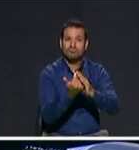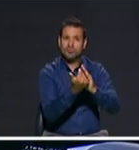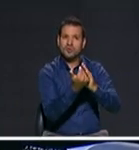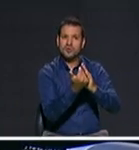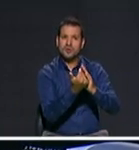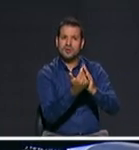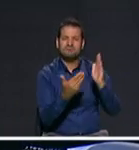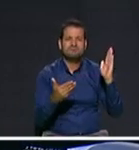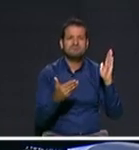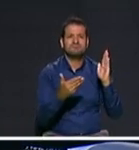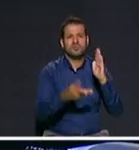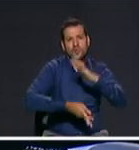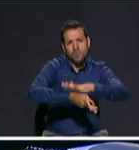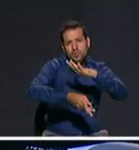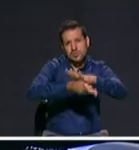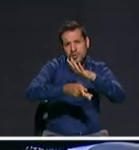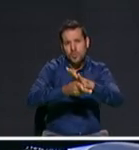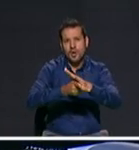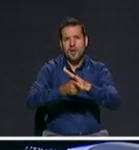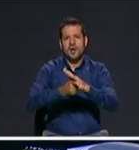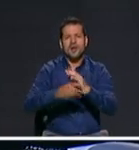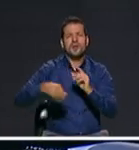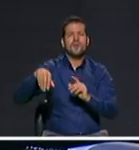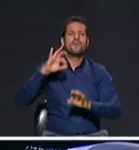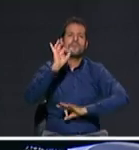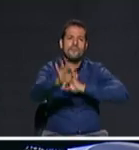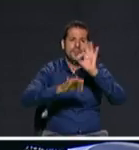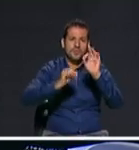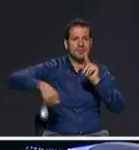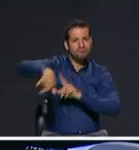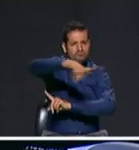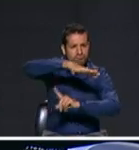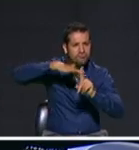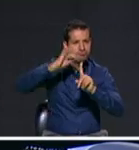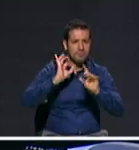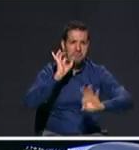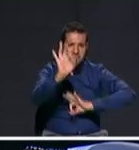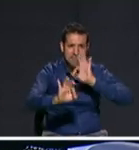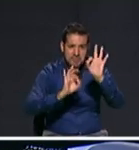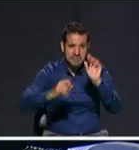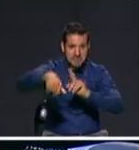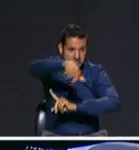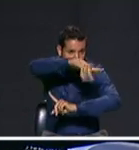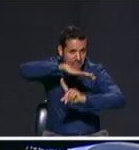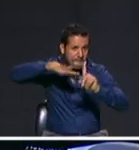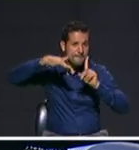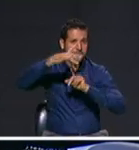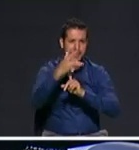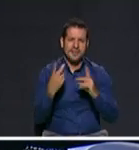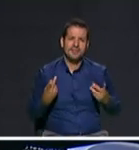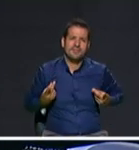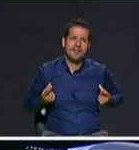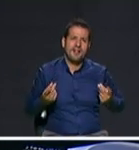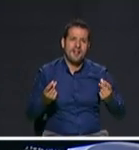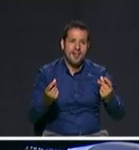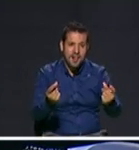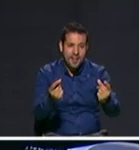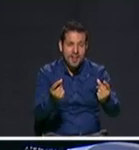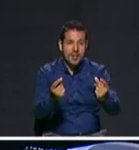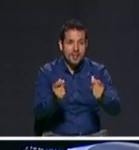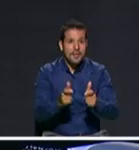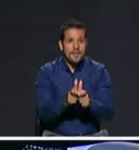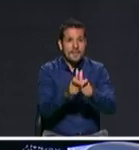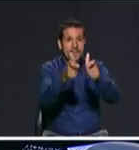conservar los corredores ecológicos a trabajar en la protección de la estructura ecológica principal acelerar el plan de expansión